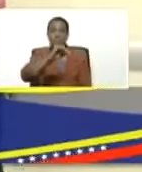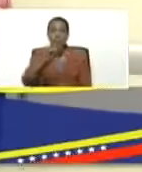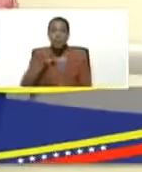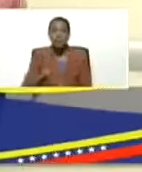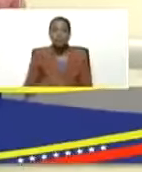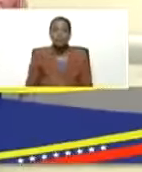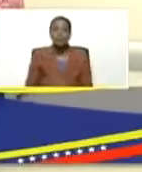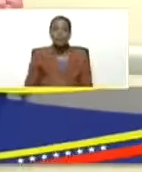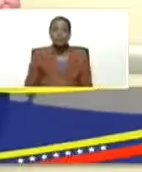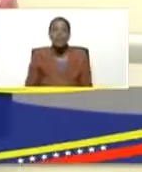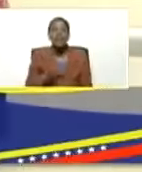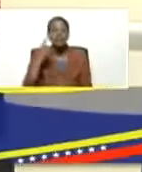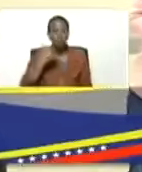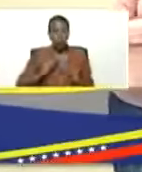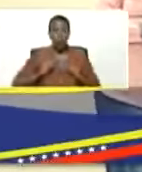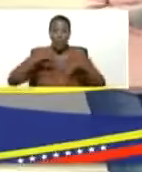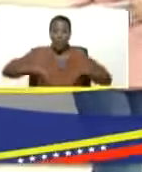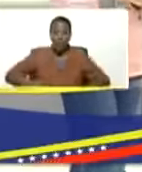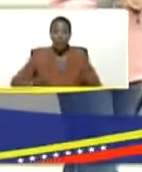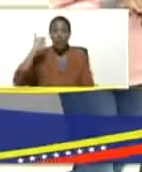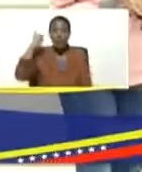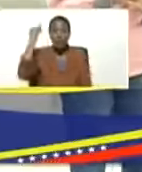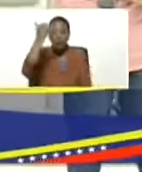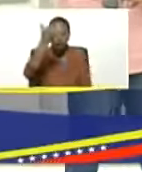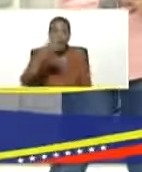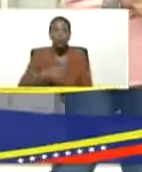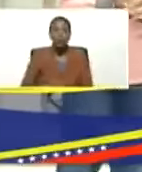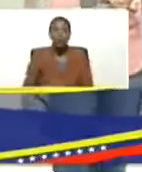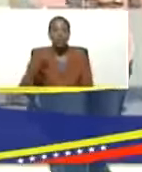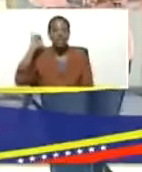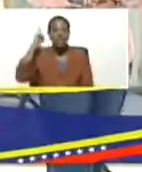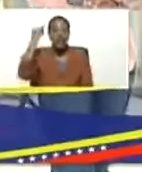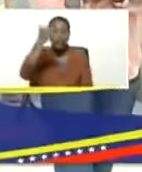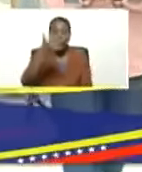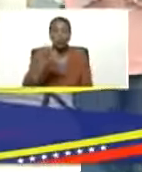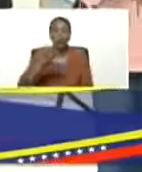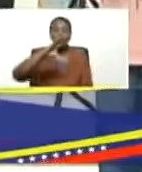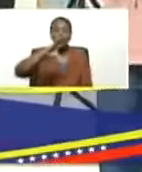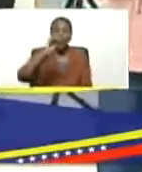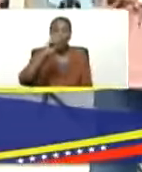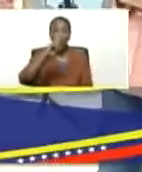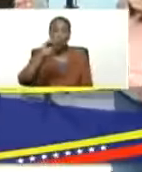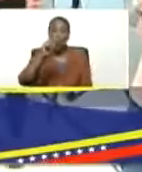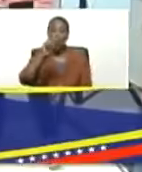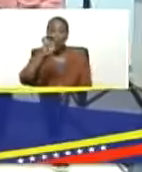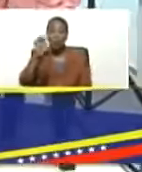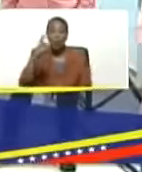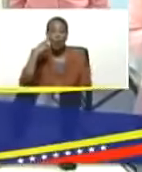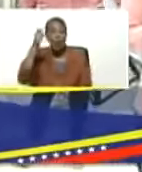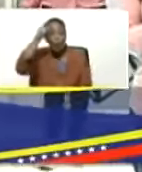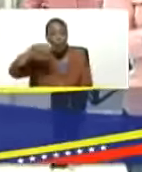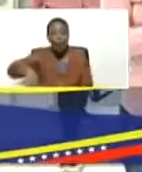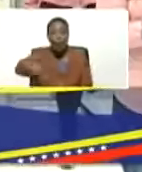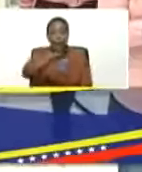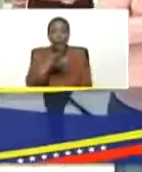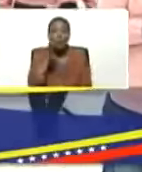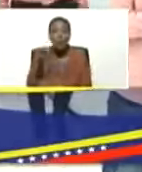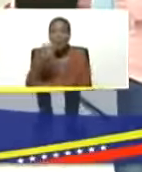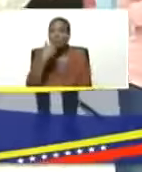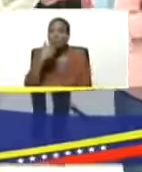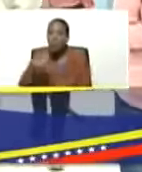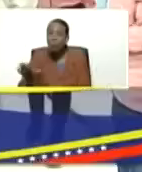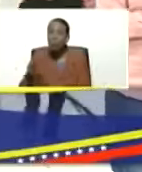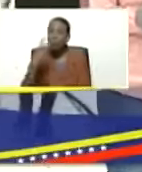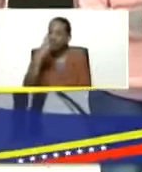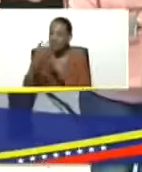dónde, Domínguez? De Yaracuy, Cocorote. ¿Cocorote? Sí, señor. ¡Qué belleza! Tengo que ir a Cocorote pronto,